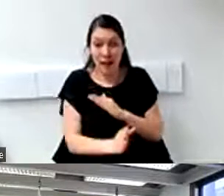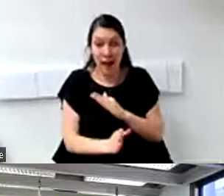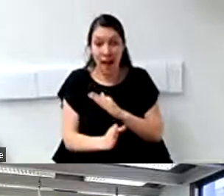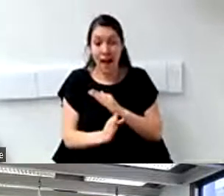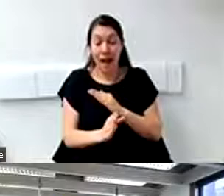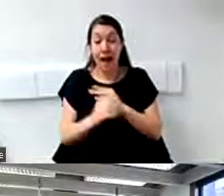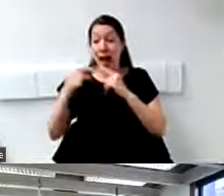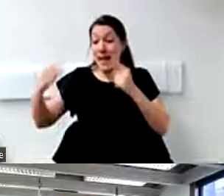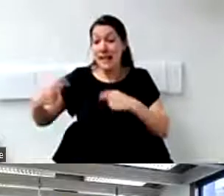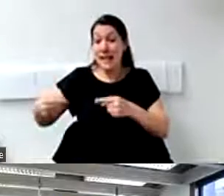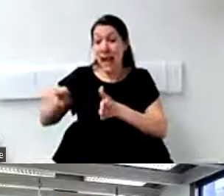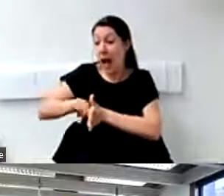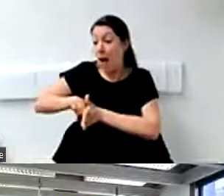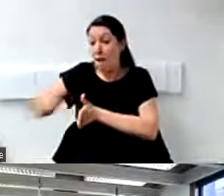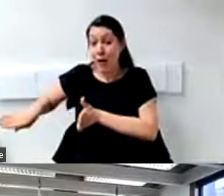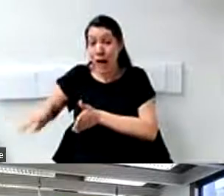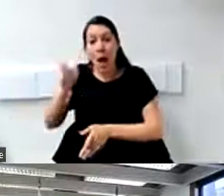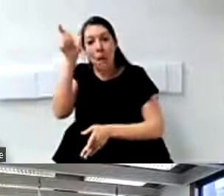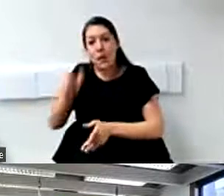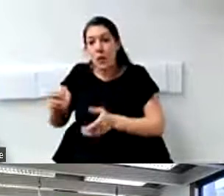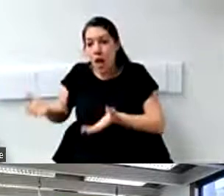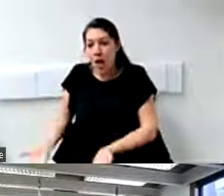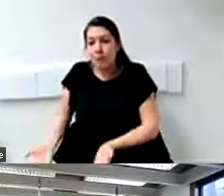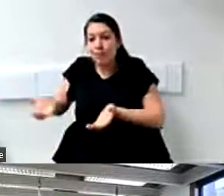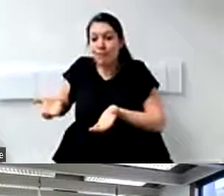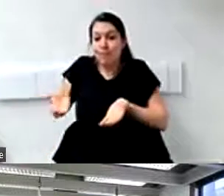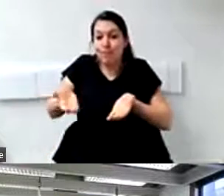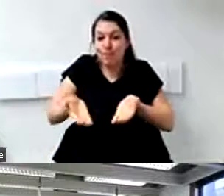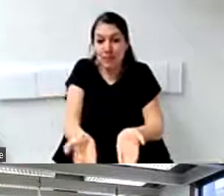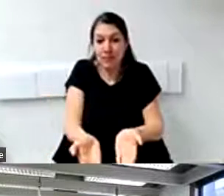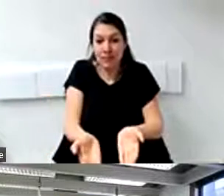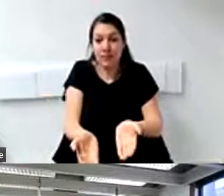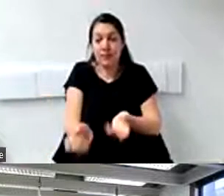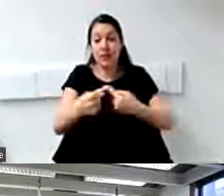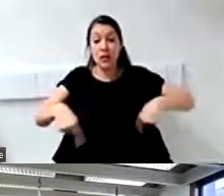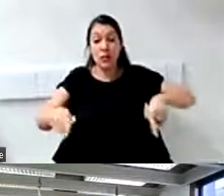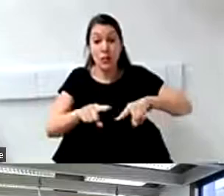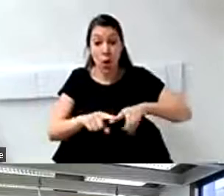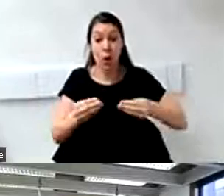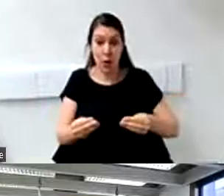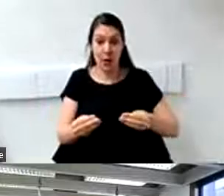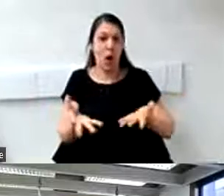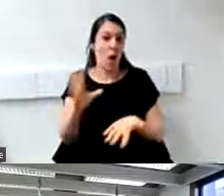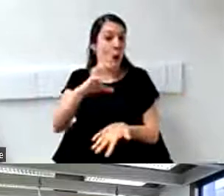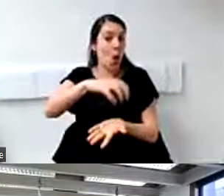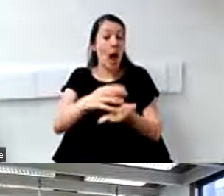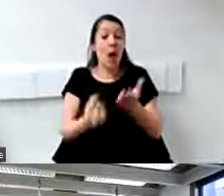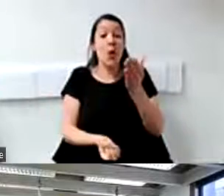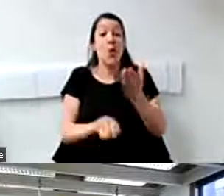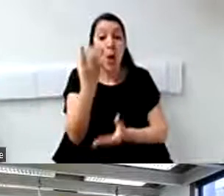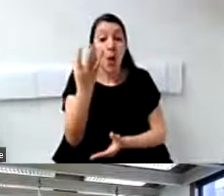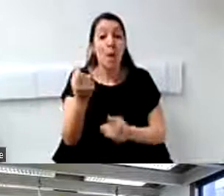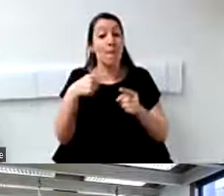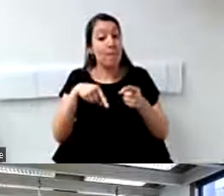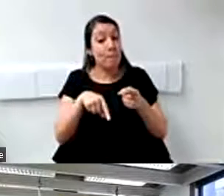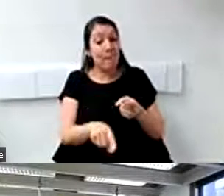un mal. Hicieron un policlínico nuevo, pero me parece que ahí